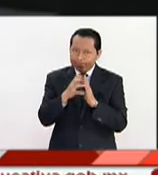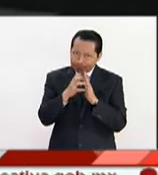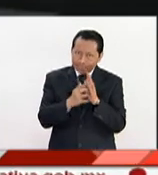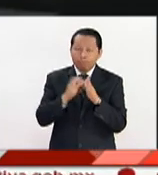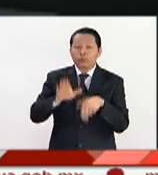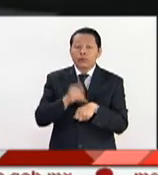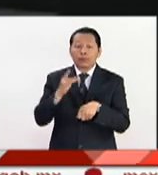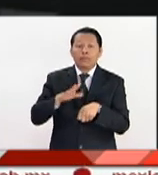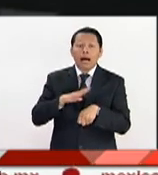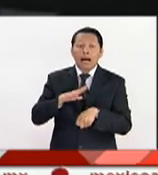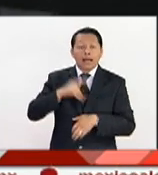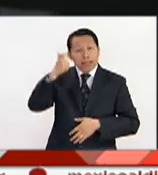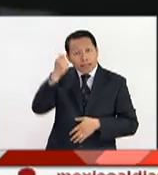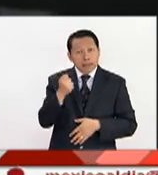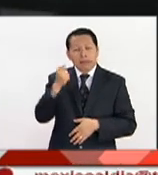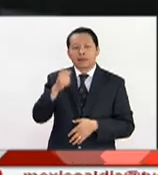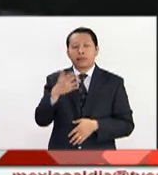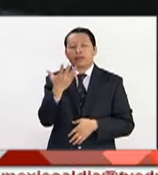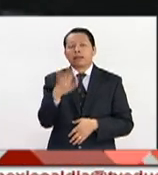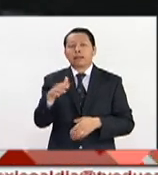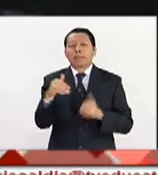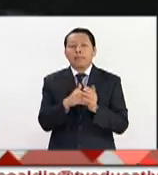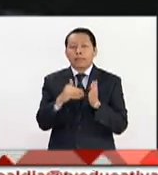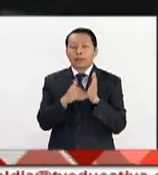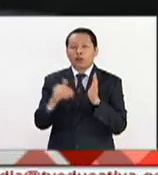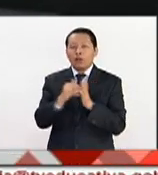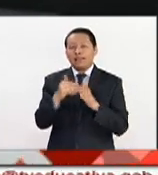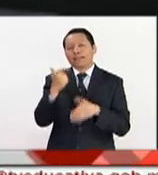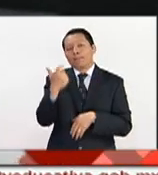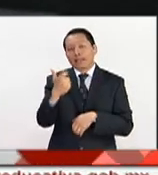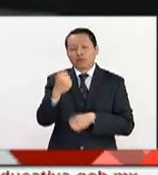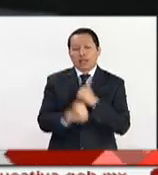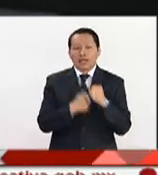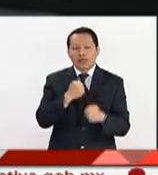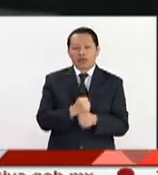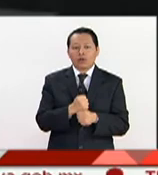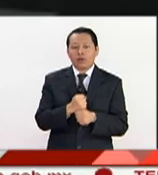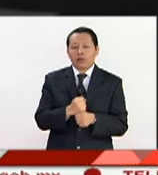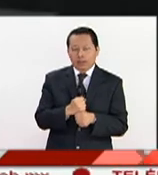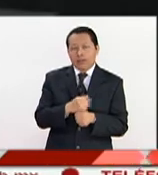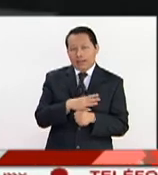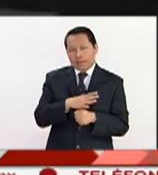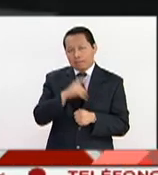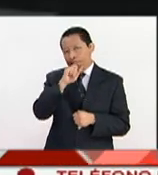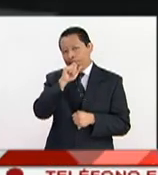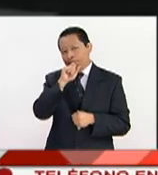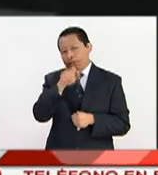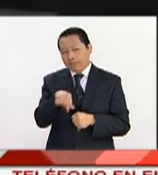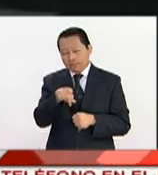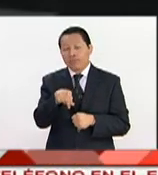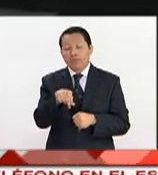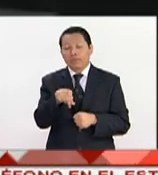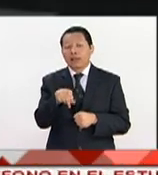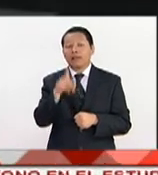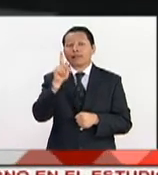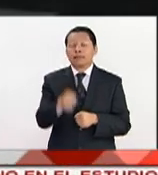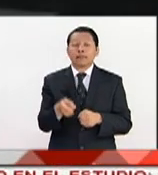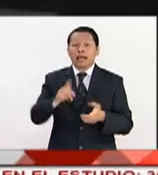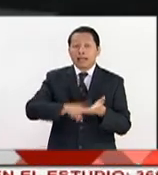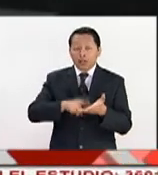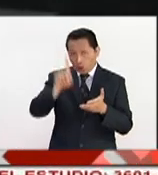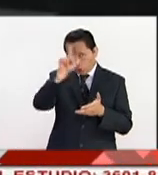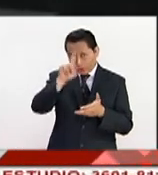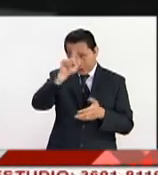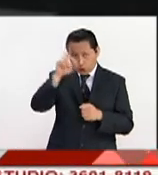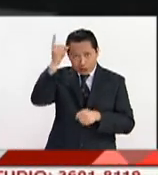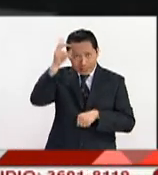las pensiones 10,000 millones de pesos al año, ya 2 dígitos al año. Entonces, en el seno del Consejo